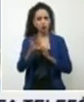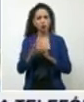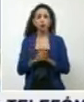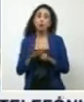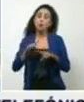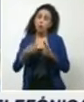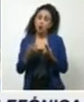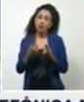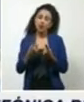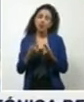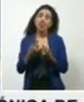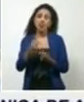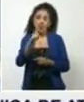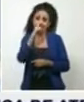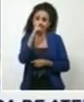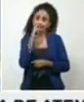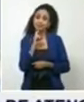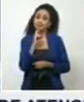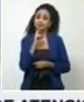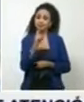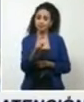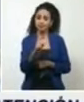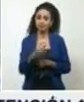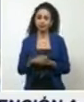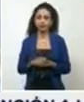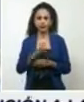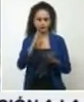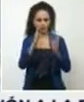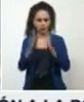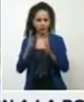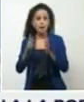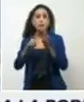edad. Por provincias,